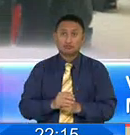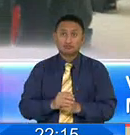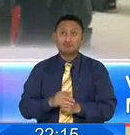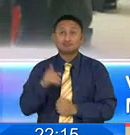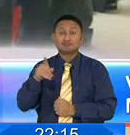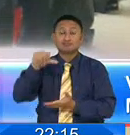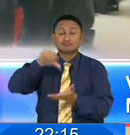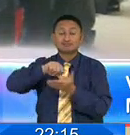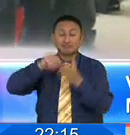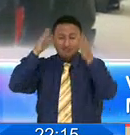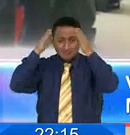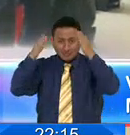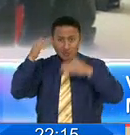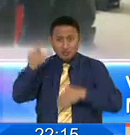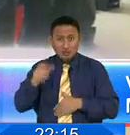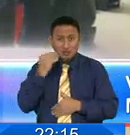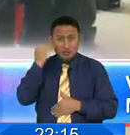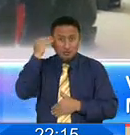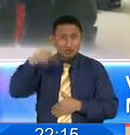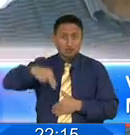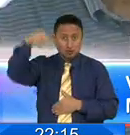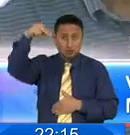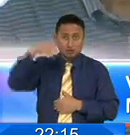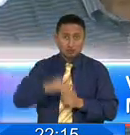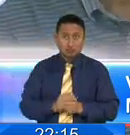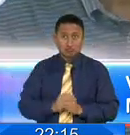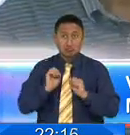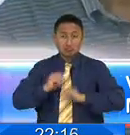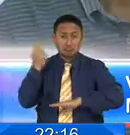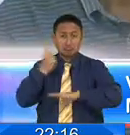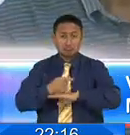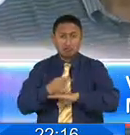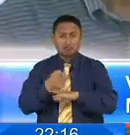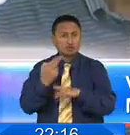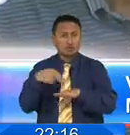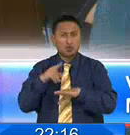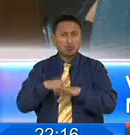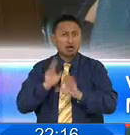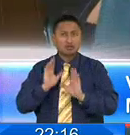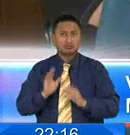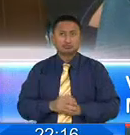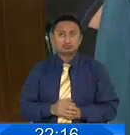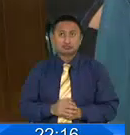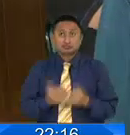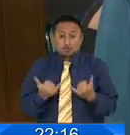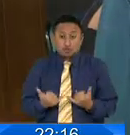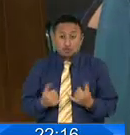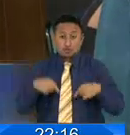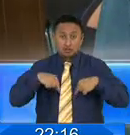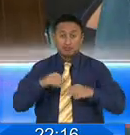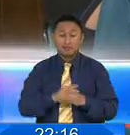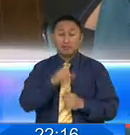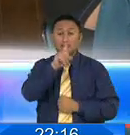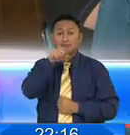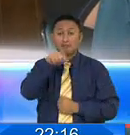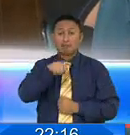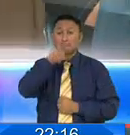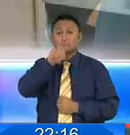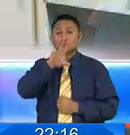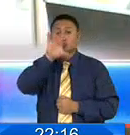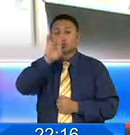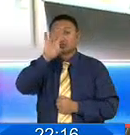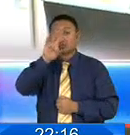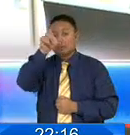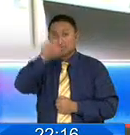Atención del Adulto Mayor norte del distrito, la jornada transcurrió con normalidad. El día de hoy se van a vacunar 1.287 personas.